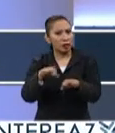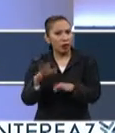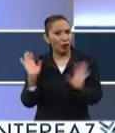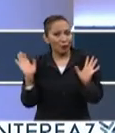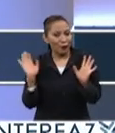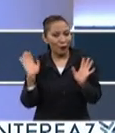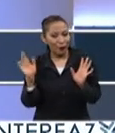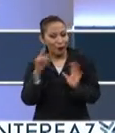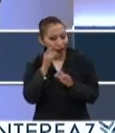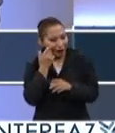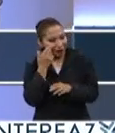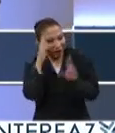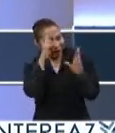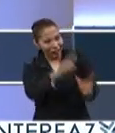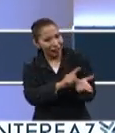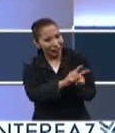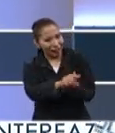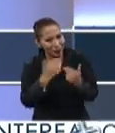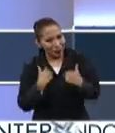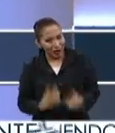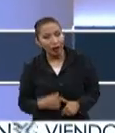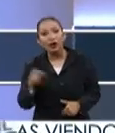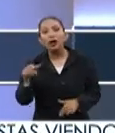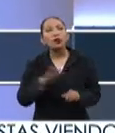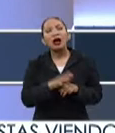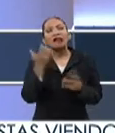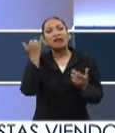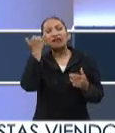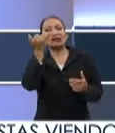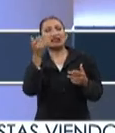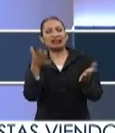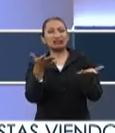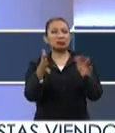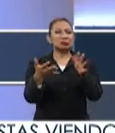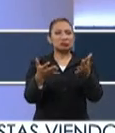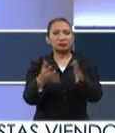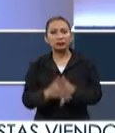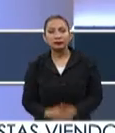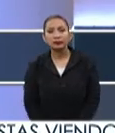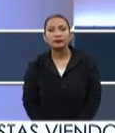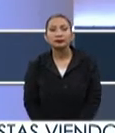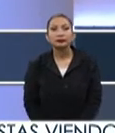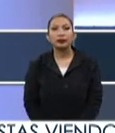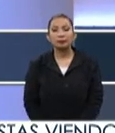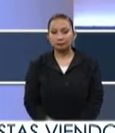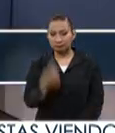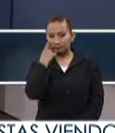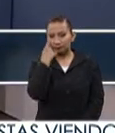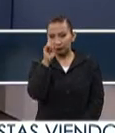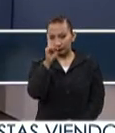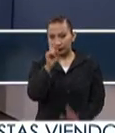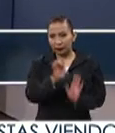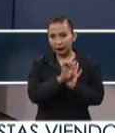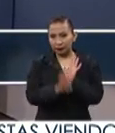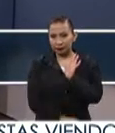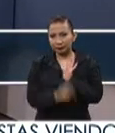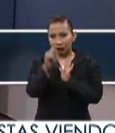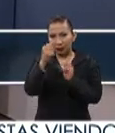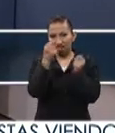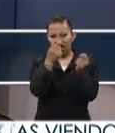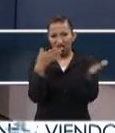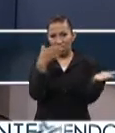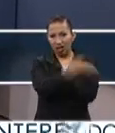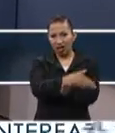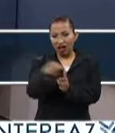actuación. ¿Nos podría especificar más cuál es esta idea, esta estrategia? Pongamos un hecho violatorio